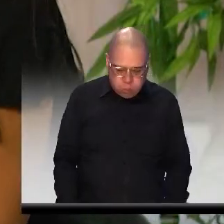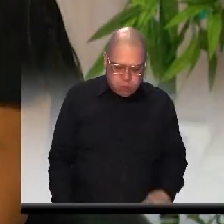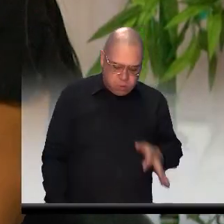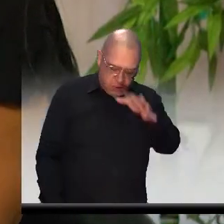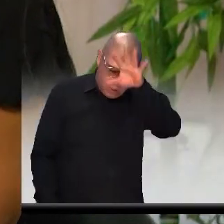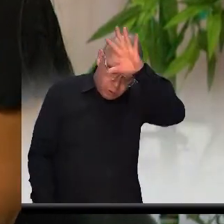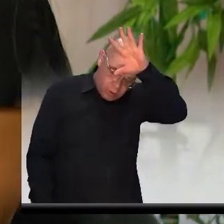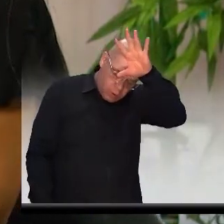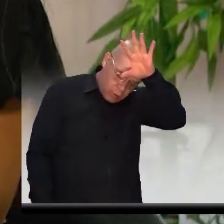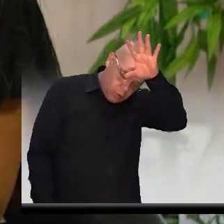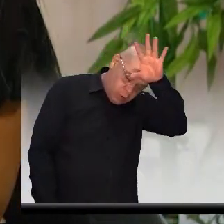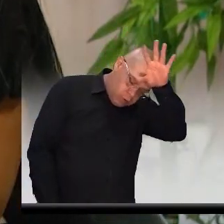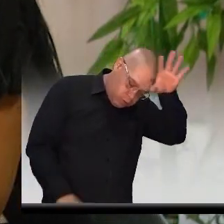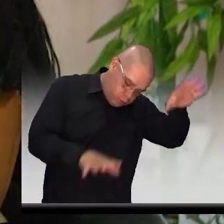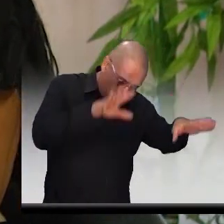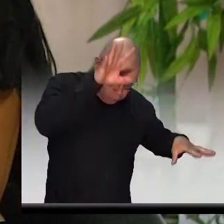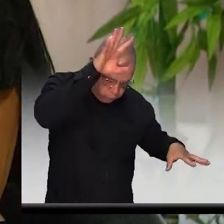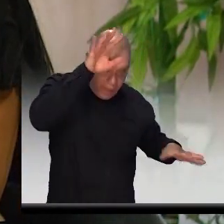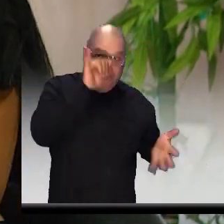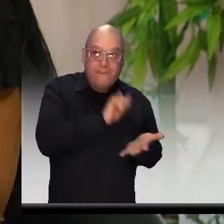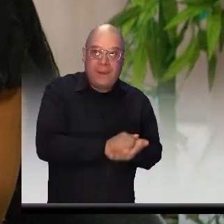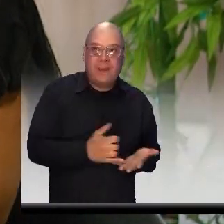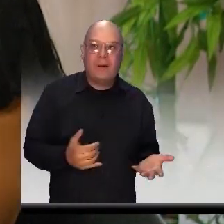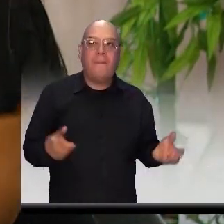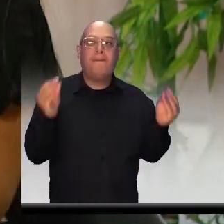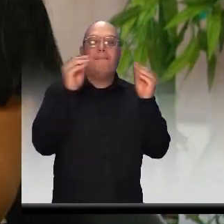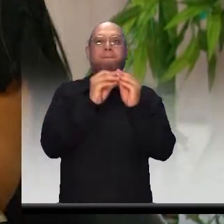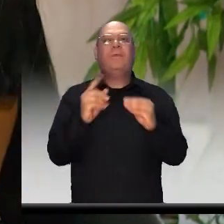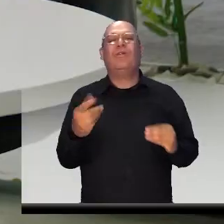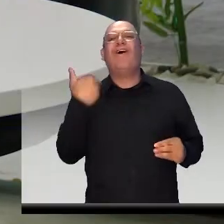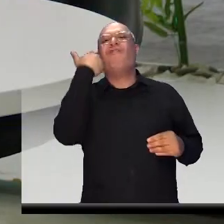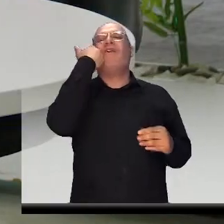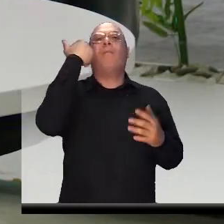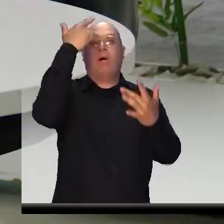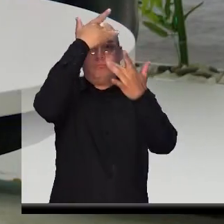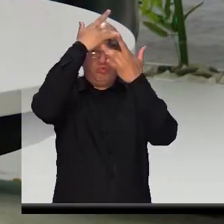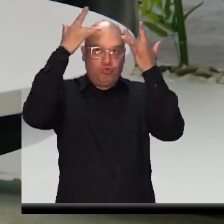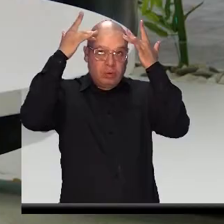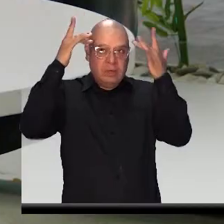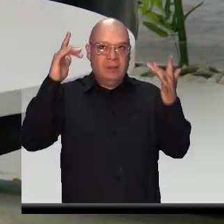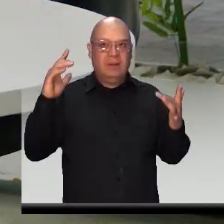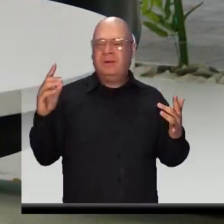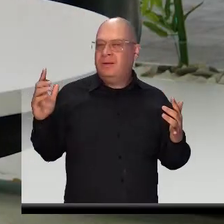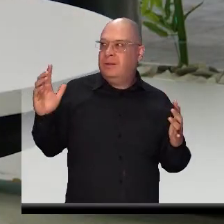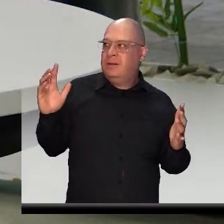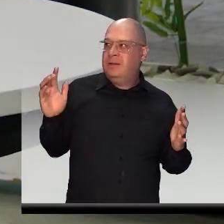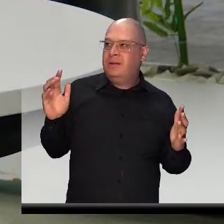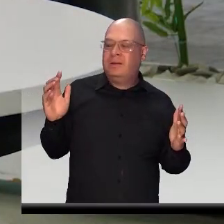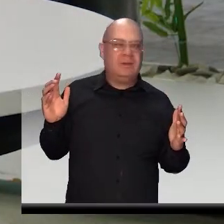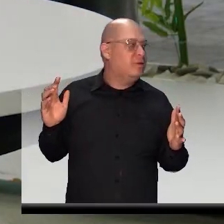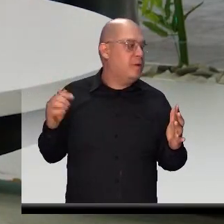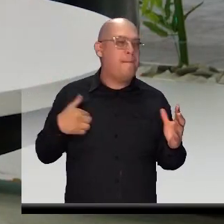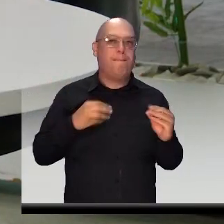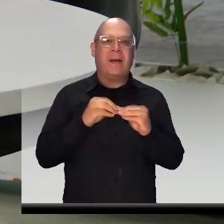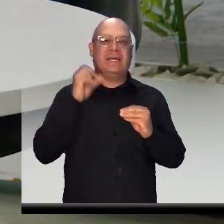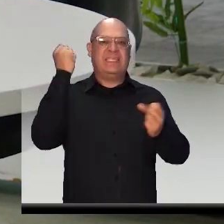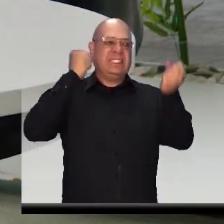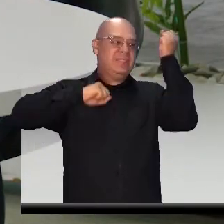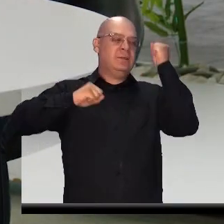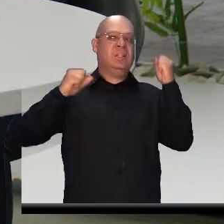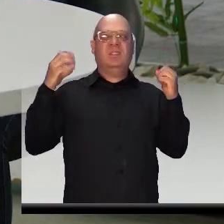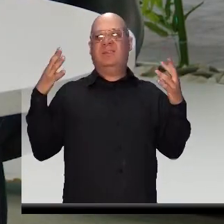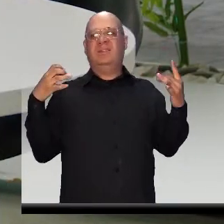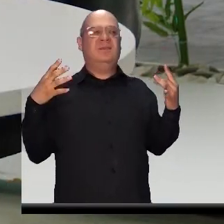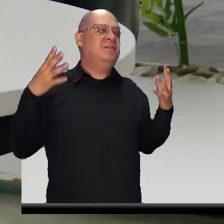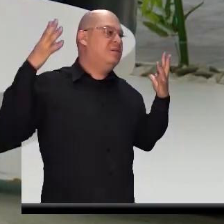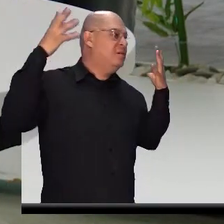calor. Y adicionalmente, enfermedades mentales, pues no solamente la esquizofrenia y así, sino que por ejemplo la ansiedad, el estrés, tú como doctora